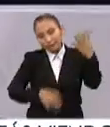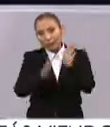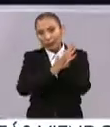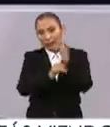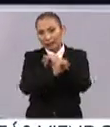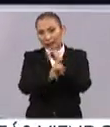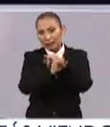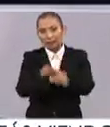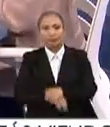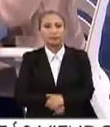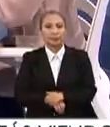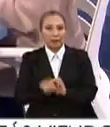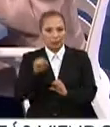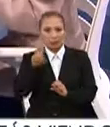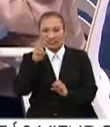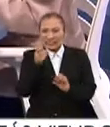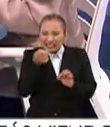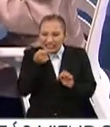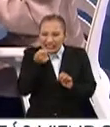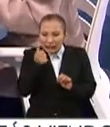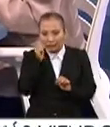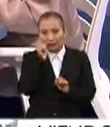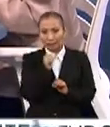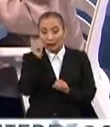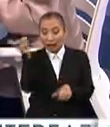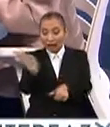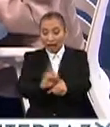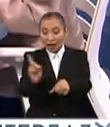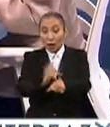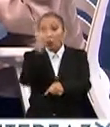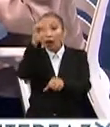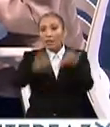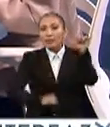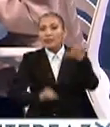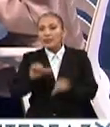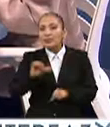en la página de internet. Sí, así casi siempre, casi todos los días tenemos